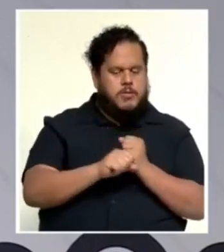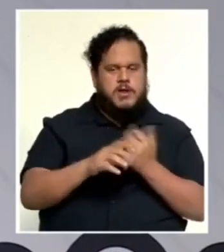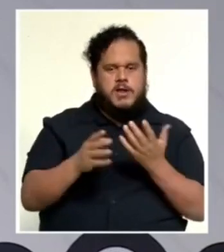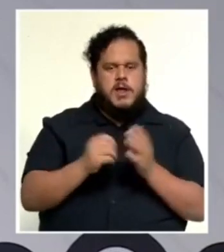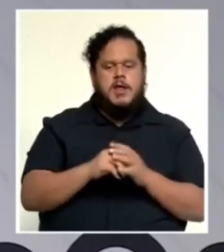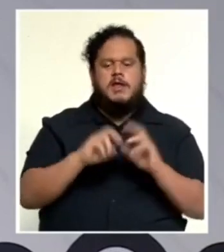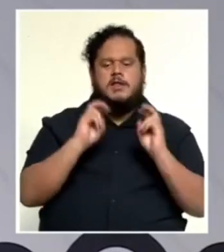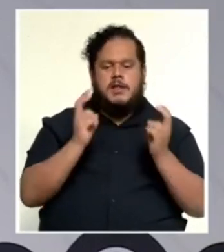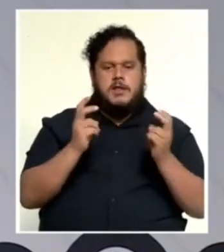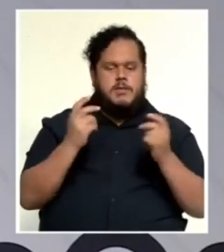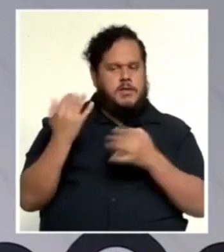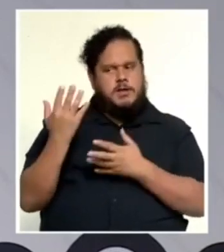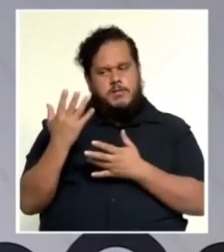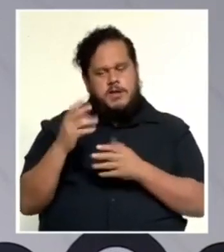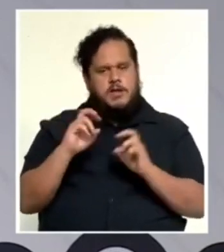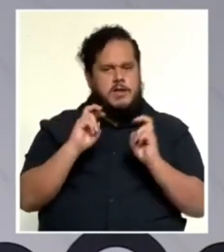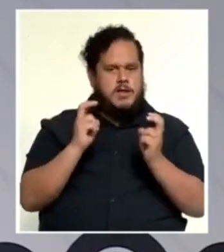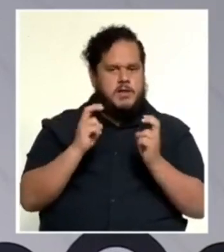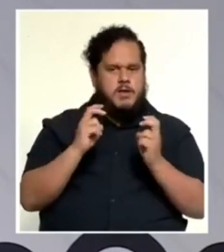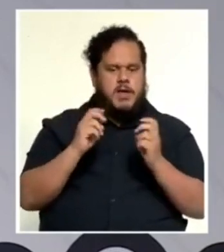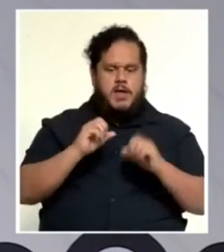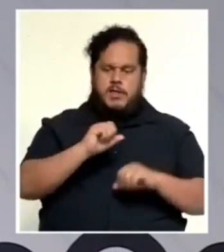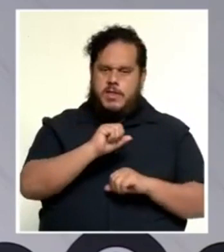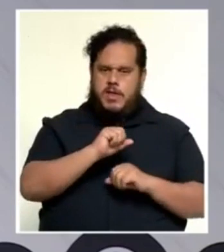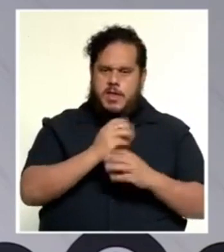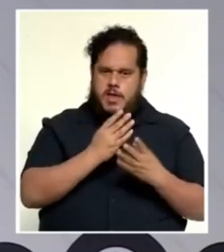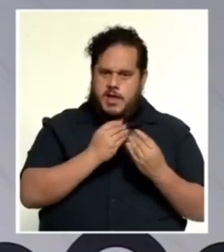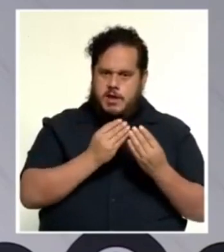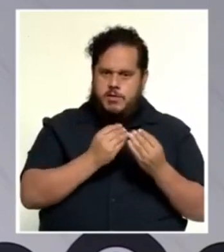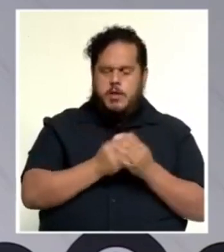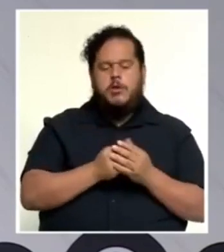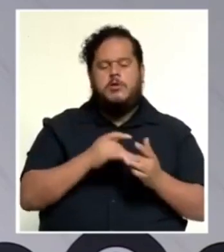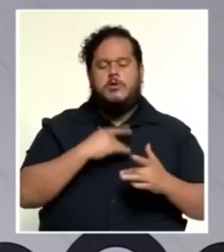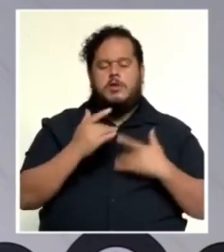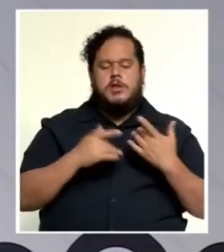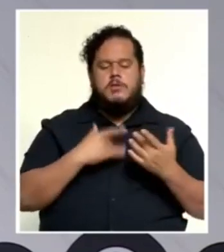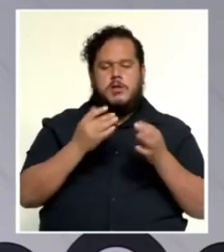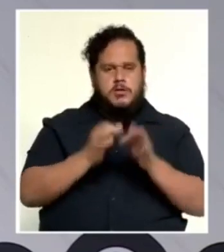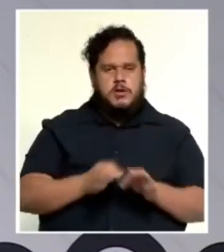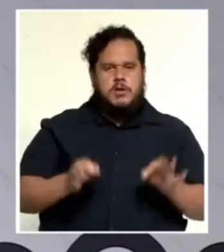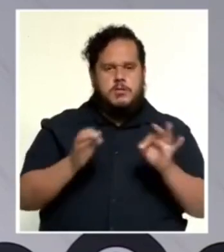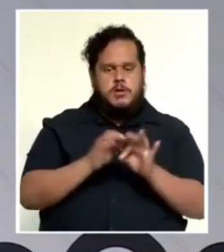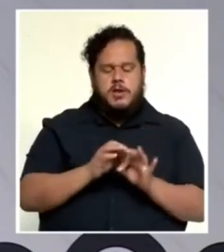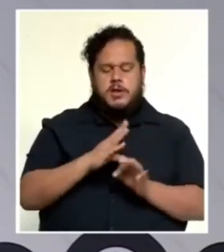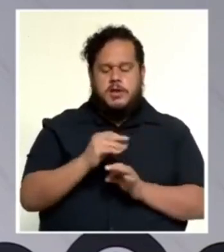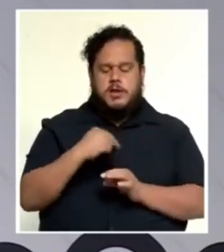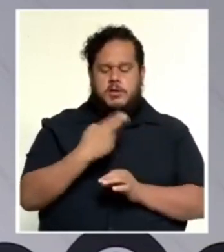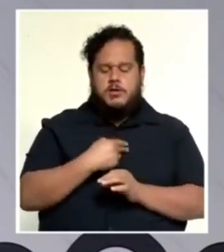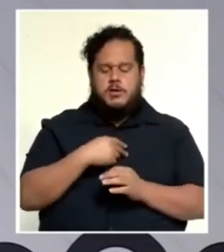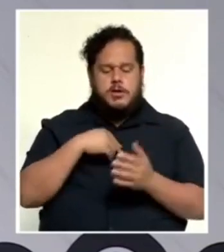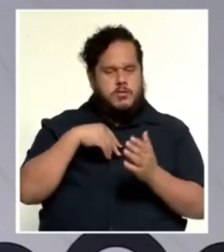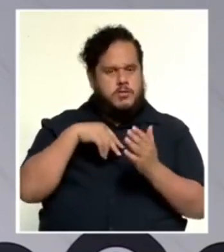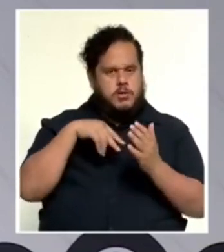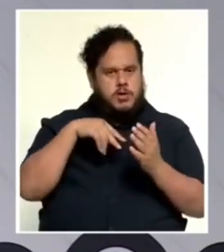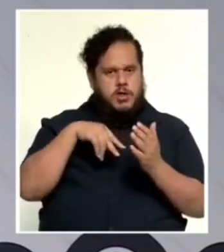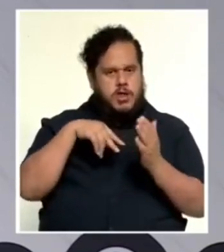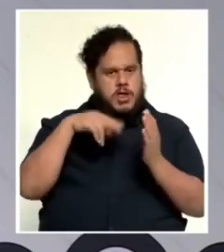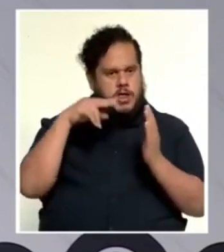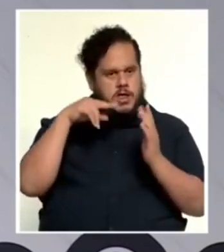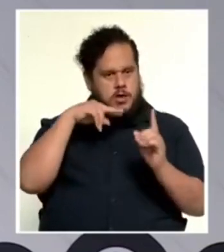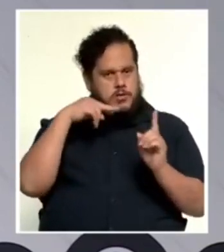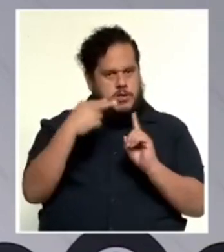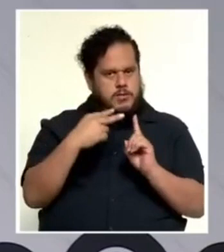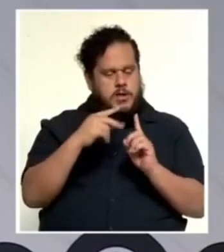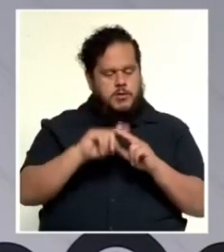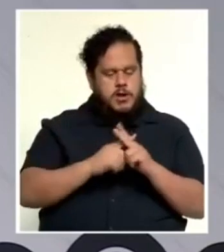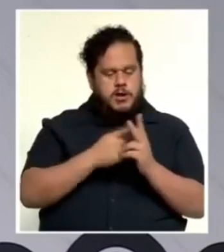de la esperanza y el miedo. Bueno, son sentimientos justamente que me parecen muy importantes y que estamos observando, ahora que ustedes lo mencionaban al